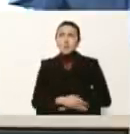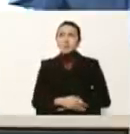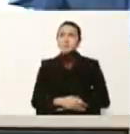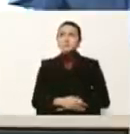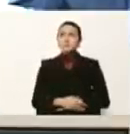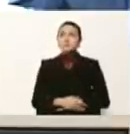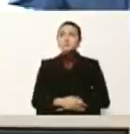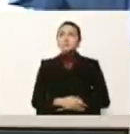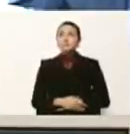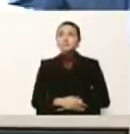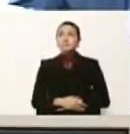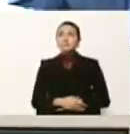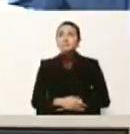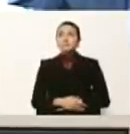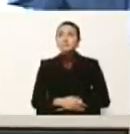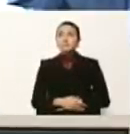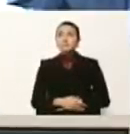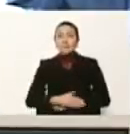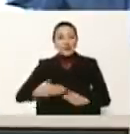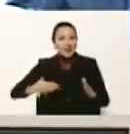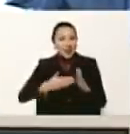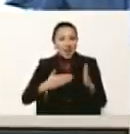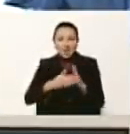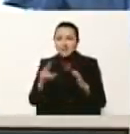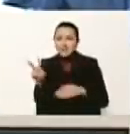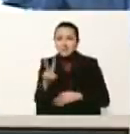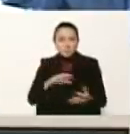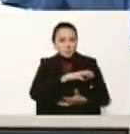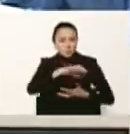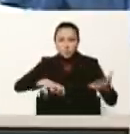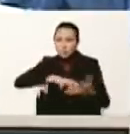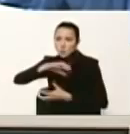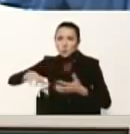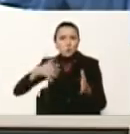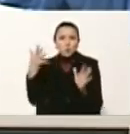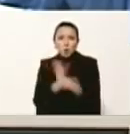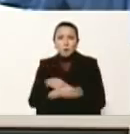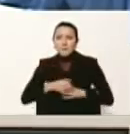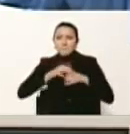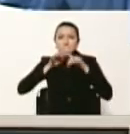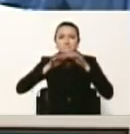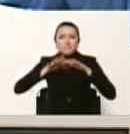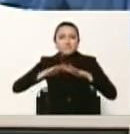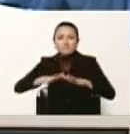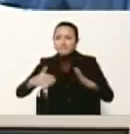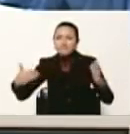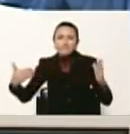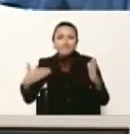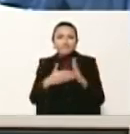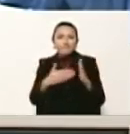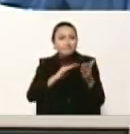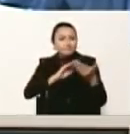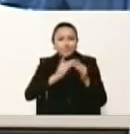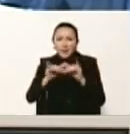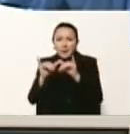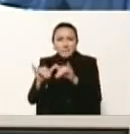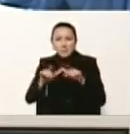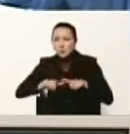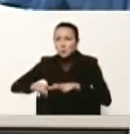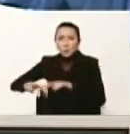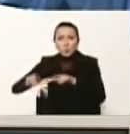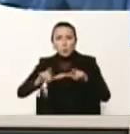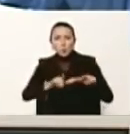la desestabilización de Venezuela a través de despliegues de violencia en comunidades de